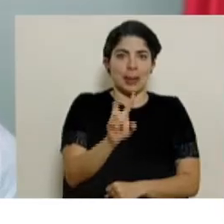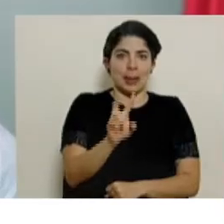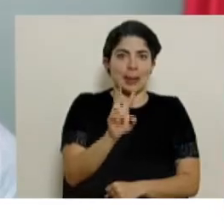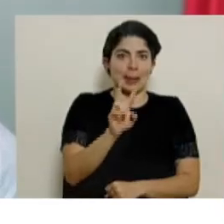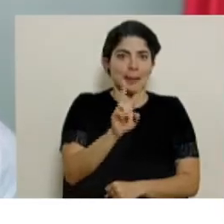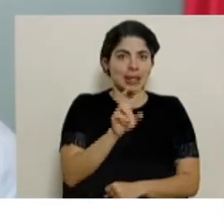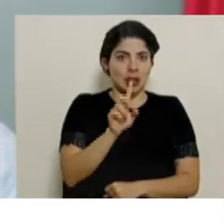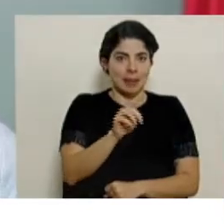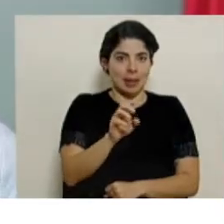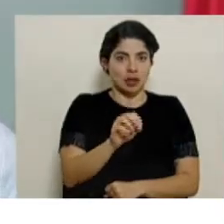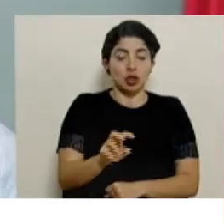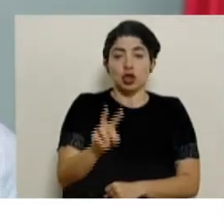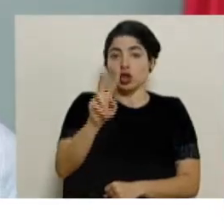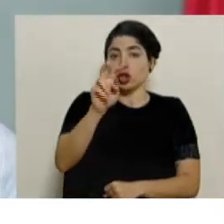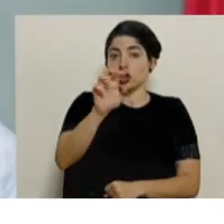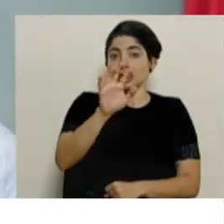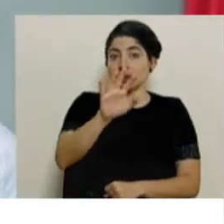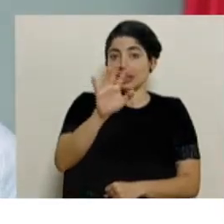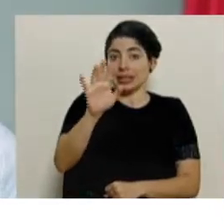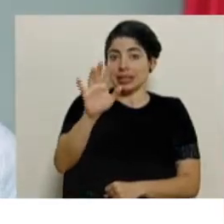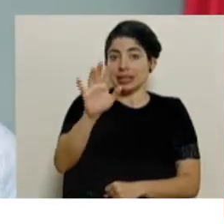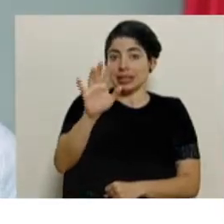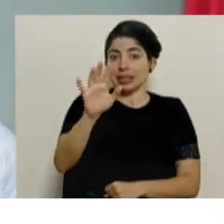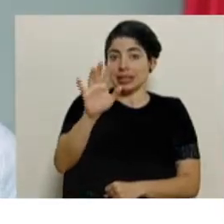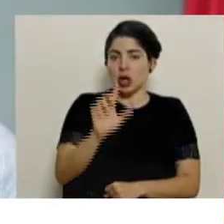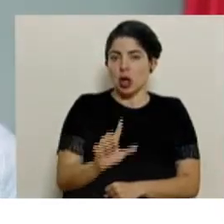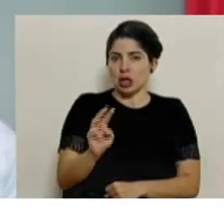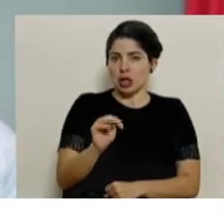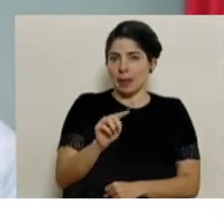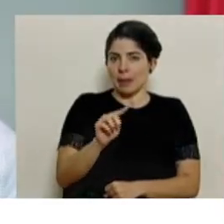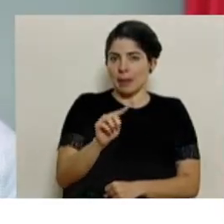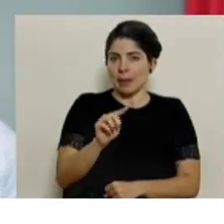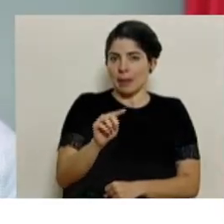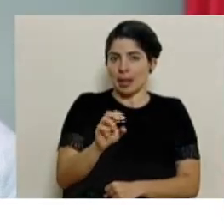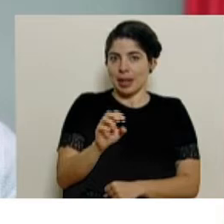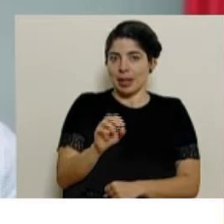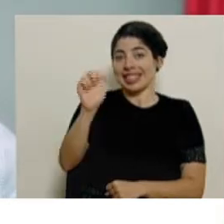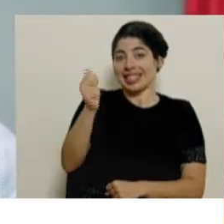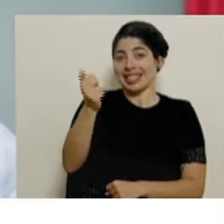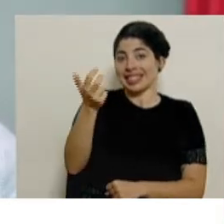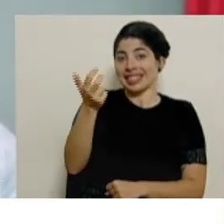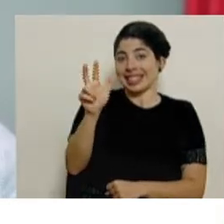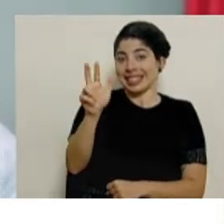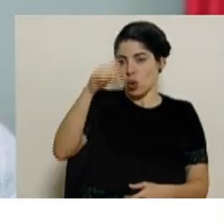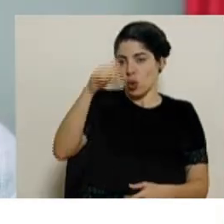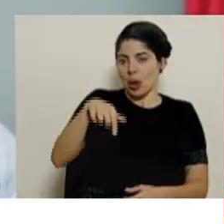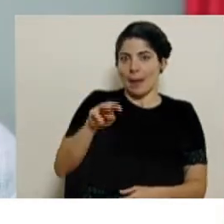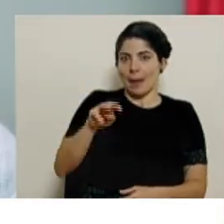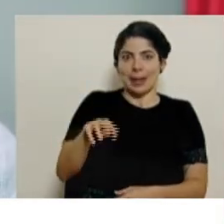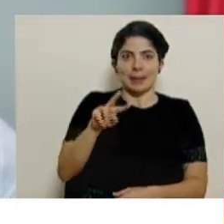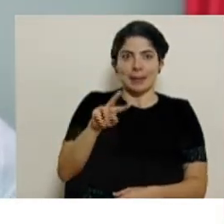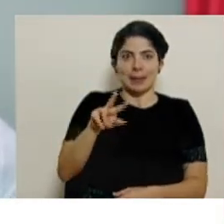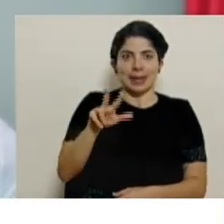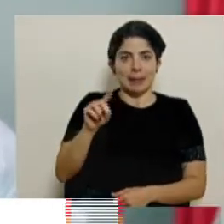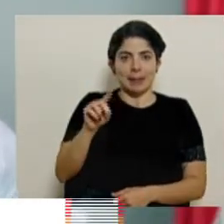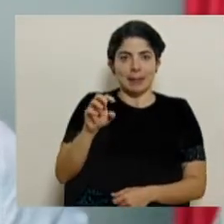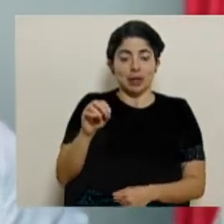21 de marzo, 155 el lunes 20 y 500 casos hoy de